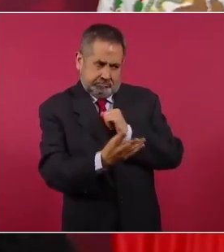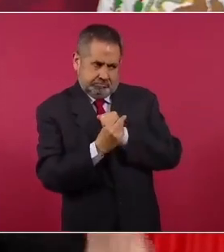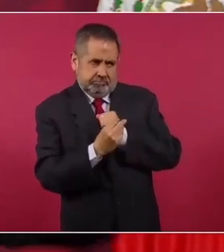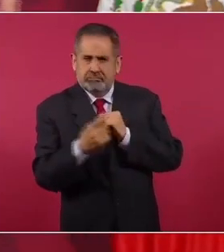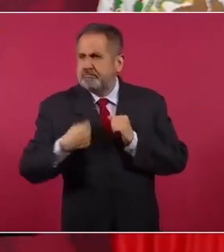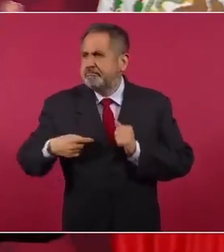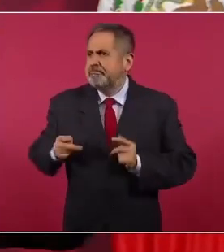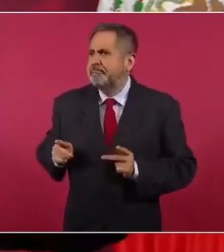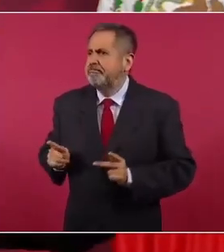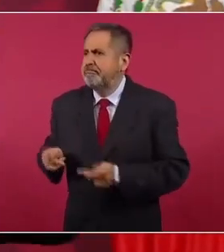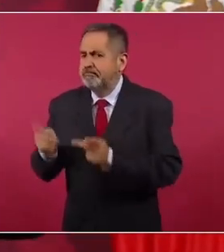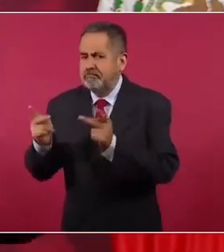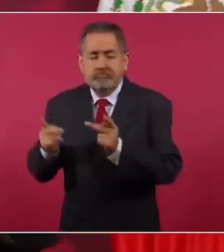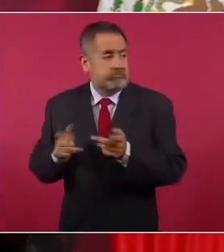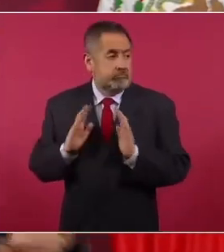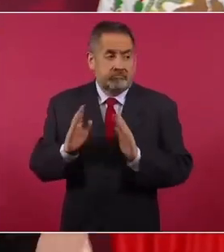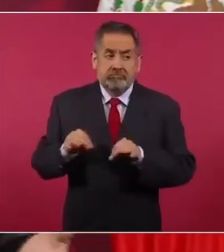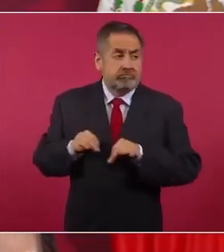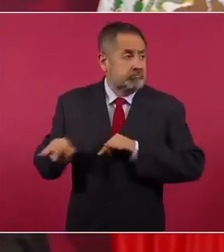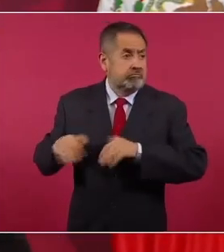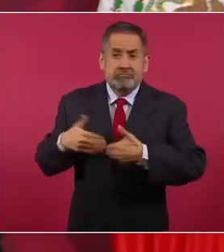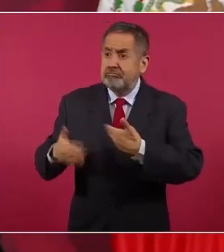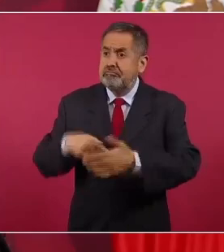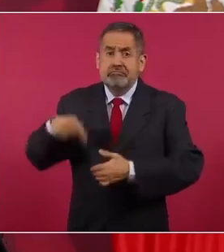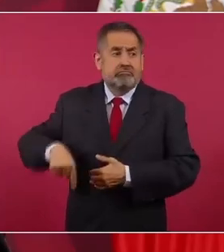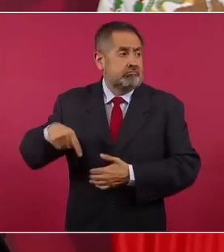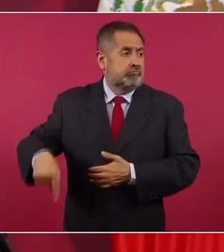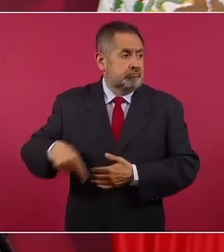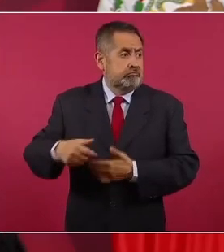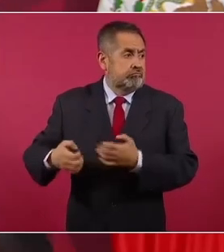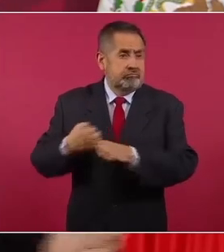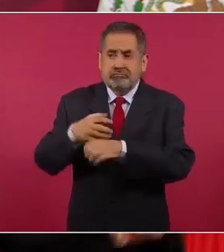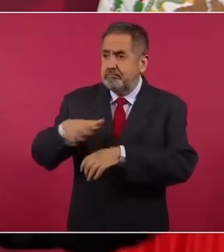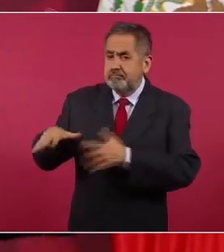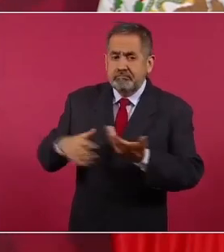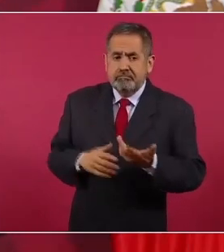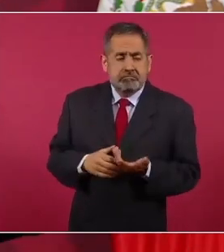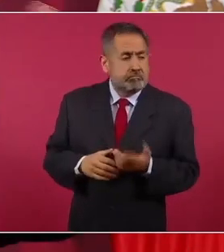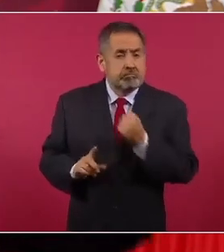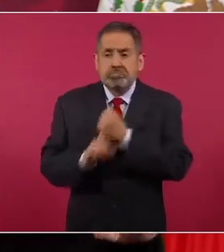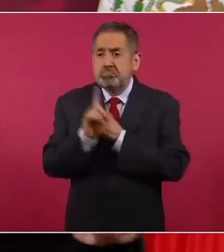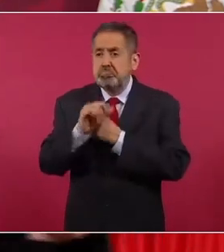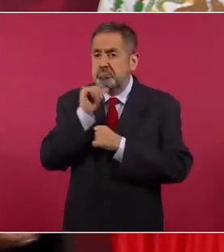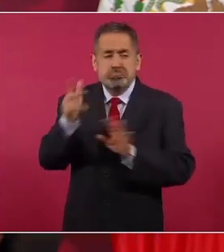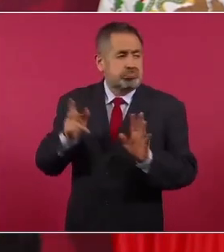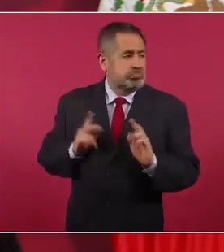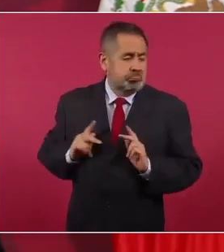pero ya estamos trabajando aquí y no ha habido ningún problema.